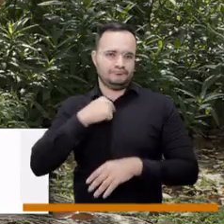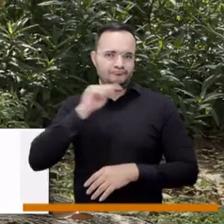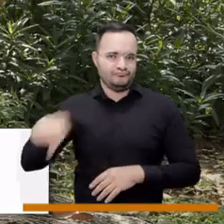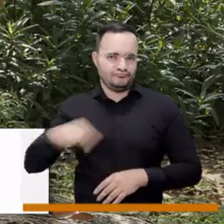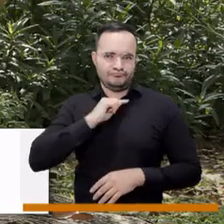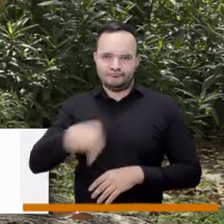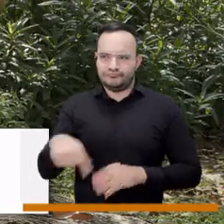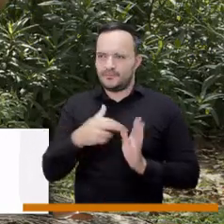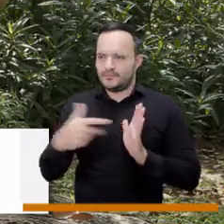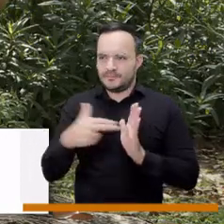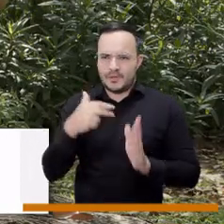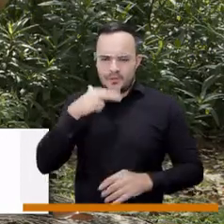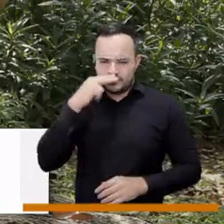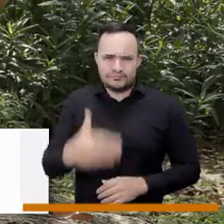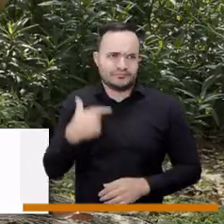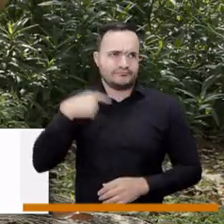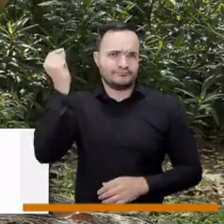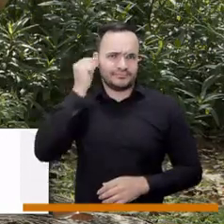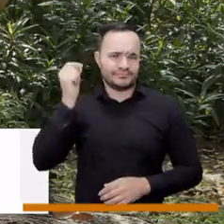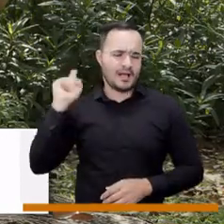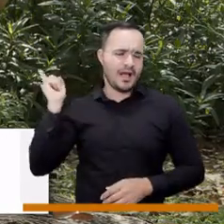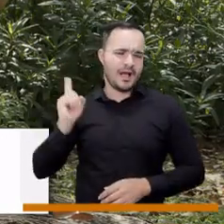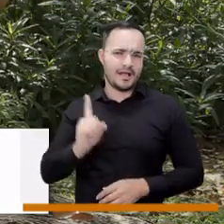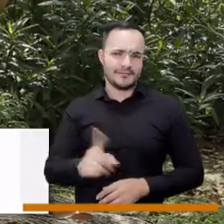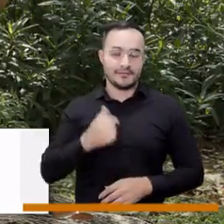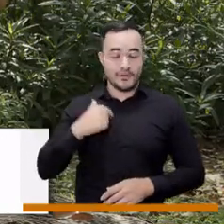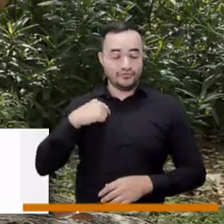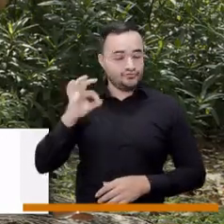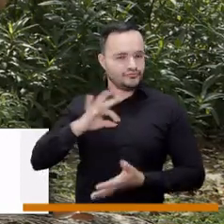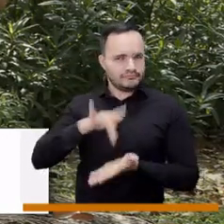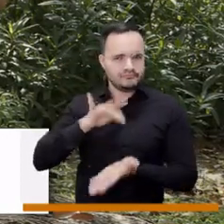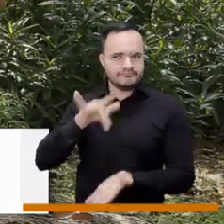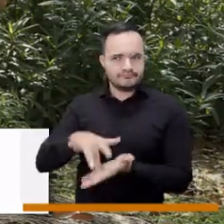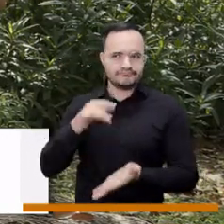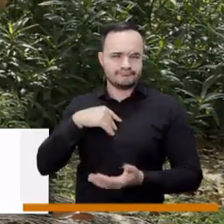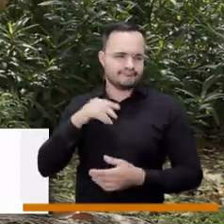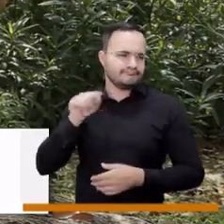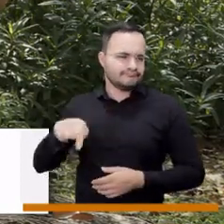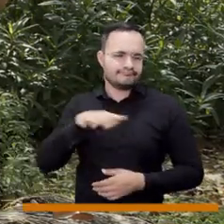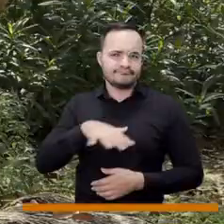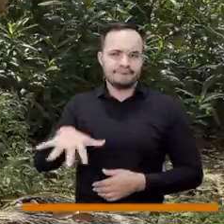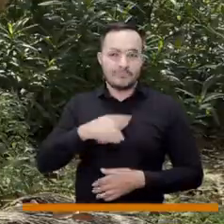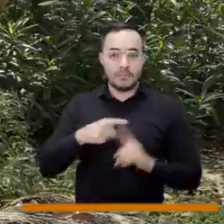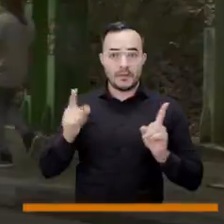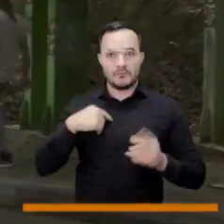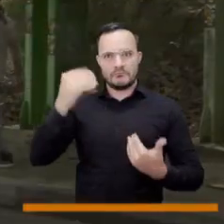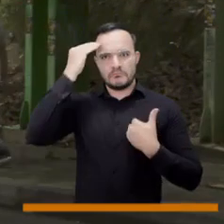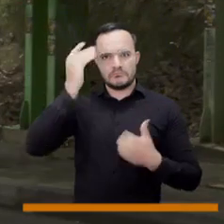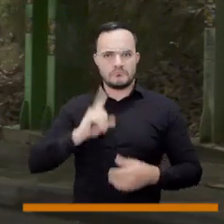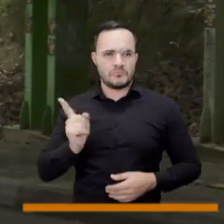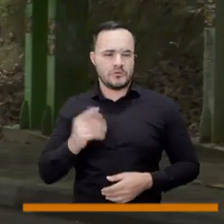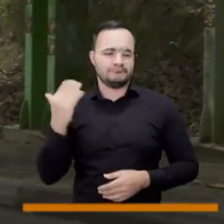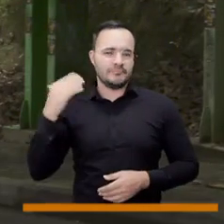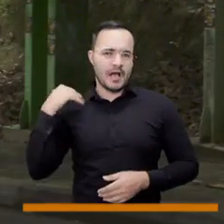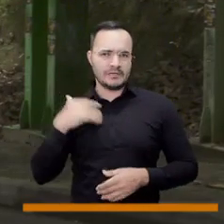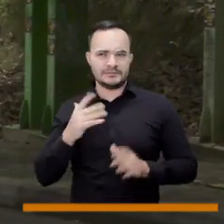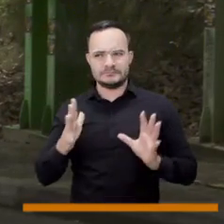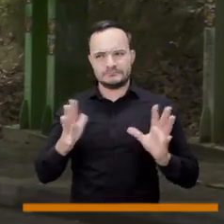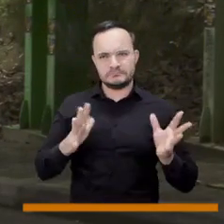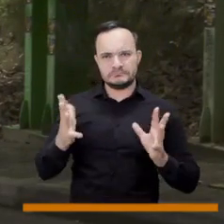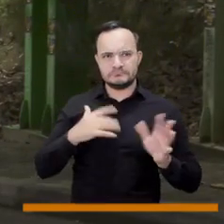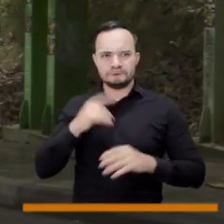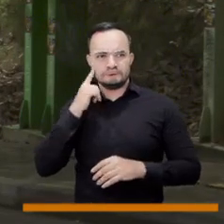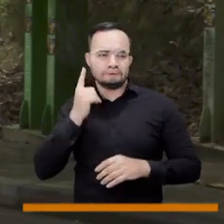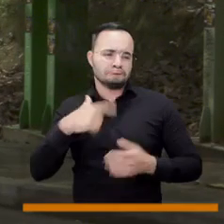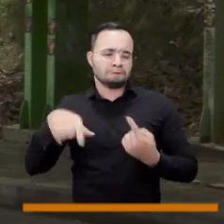he habitado mucho el cerro, lo he visitado, pero no desde la perspectiva, desde la conciencia, o sea, pues se está viviendo esas etapas. Ya más